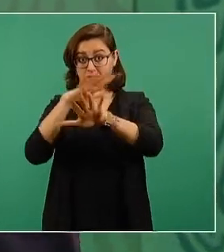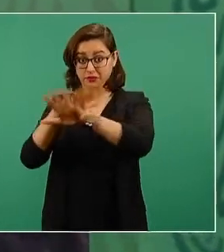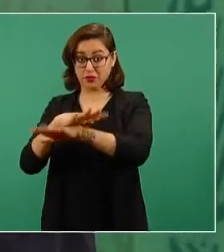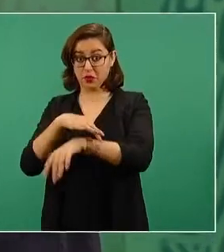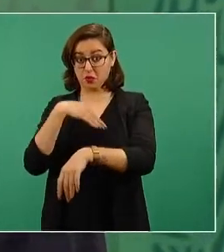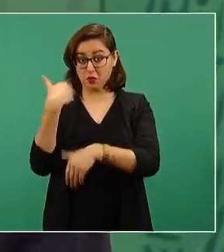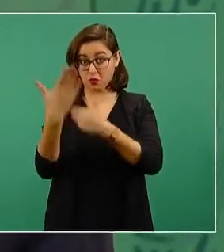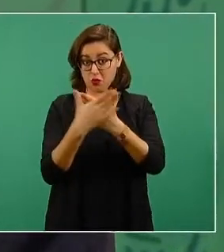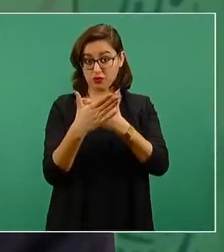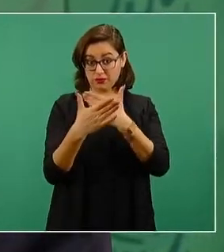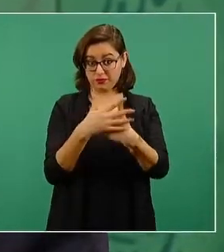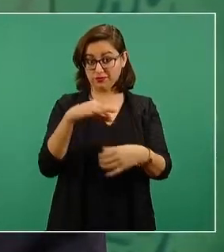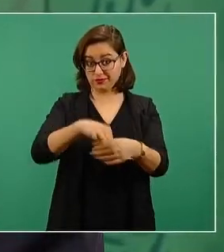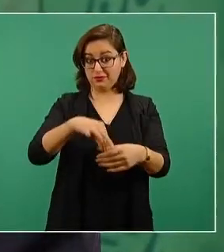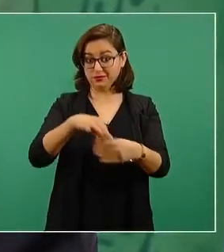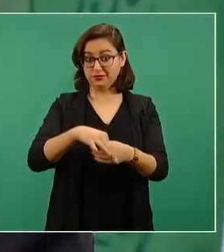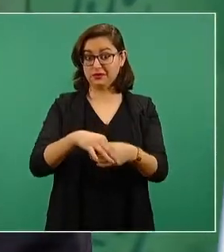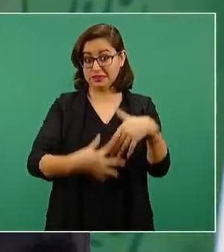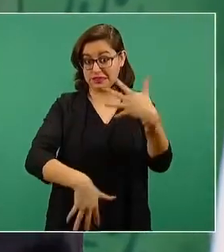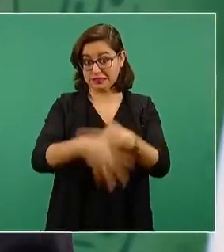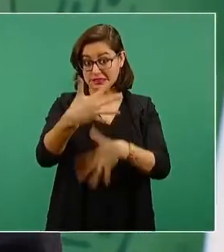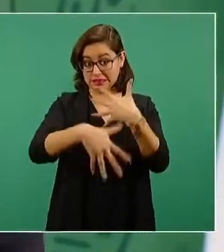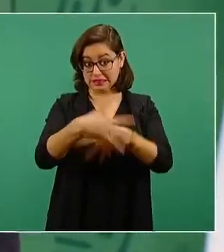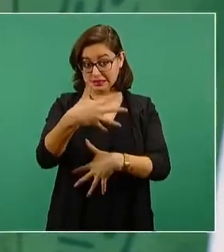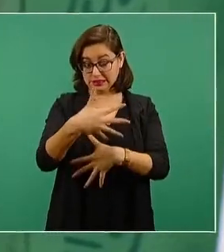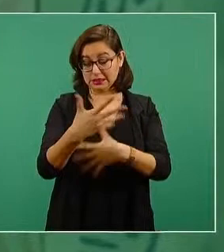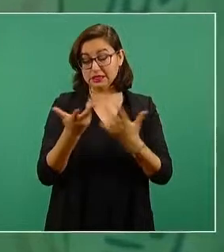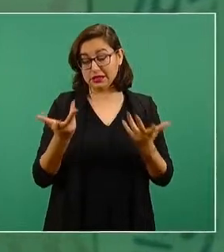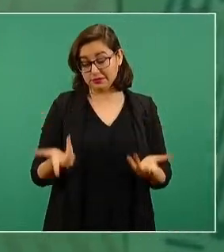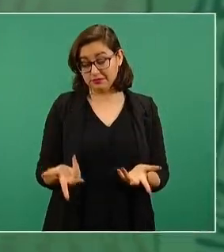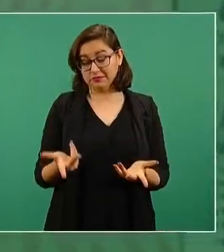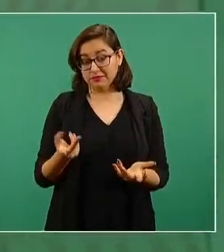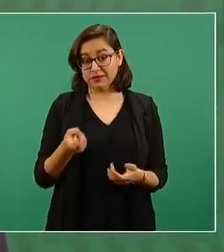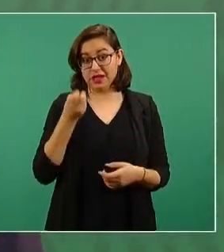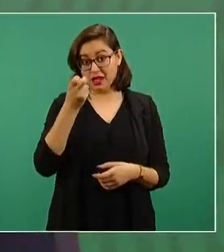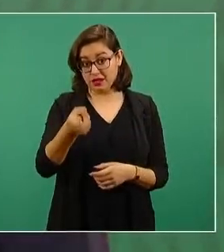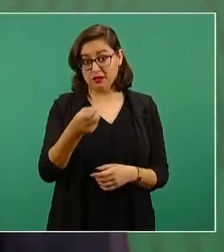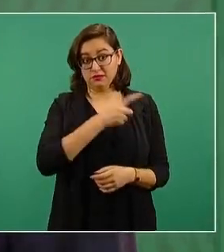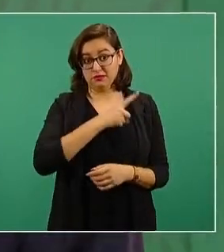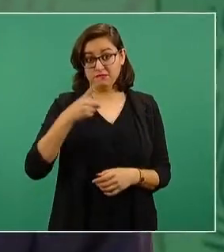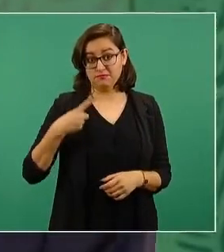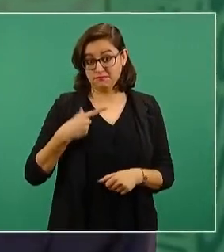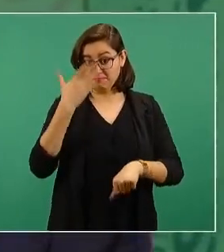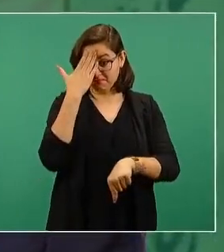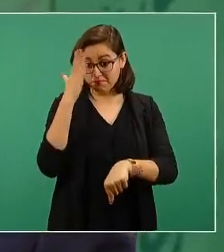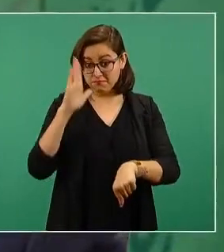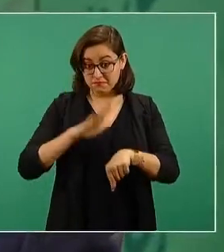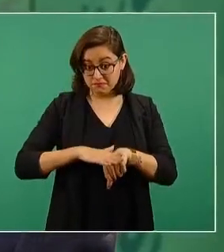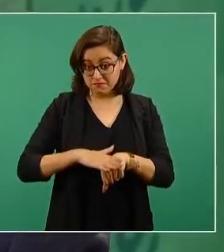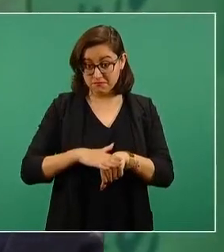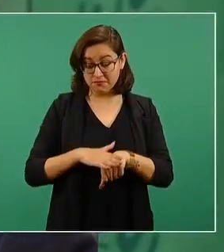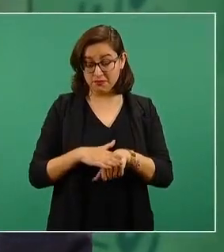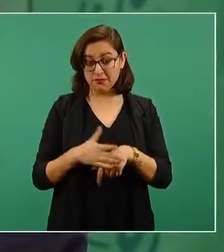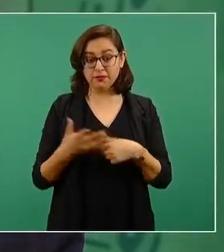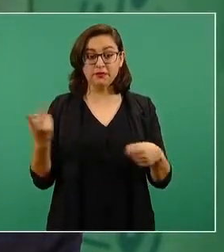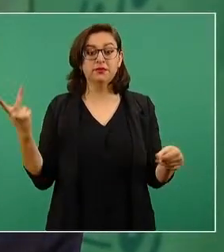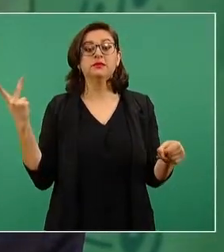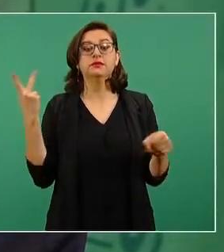en 15 estados. Y la práctica de antes era que ya cuando salían